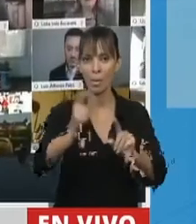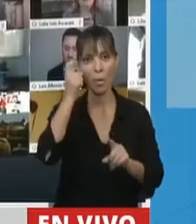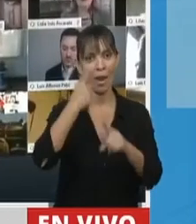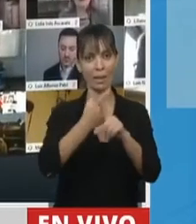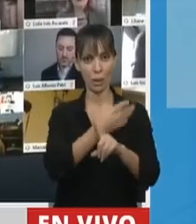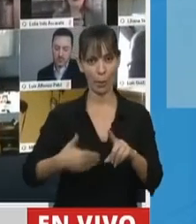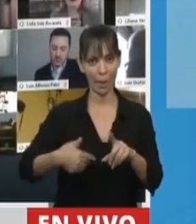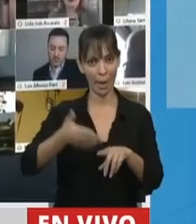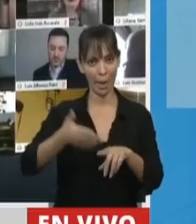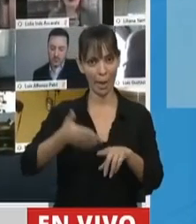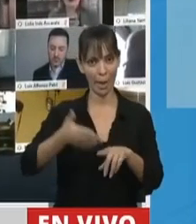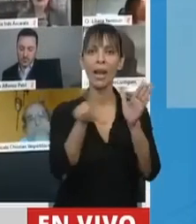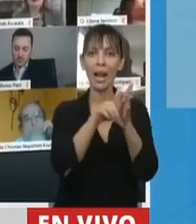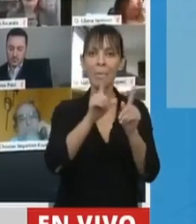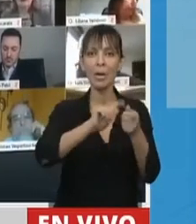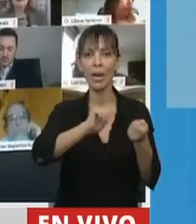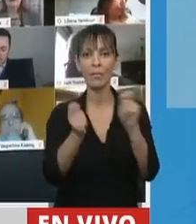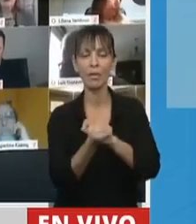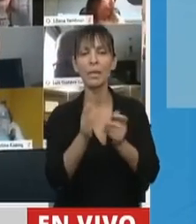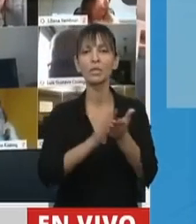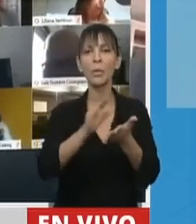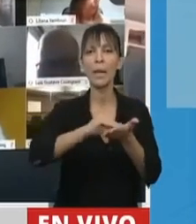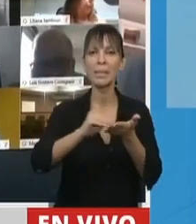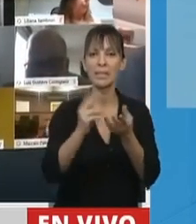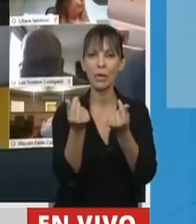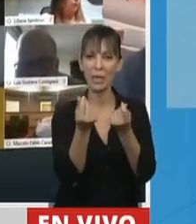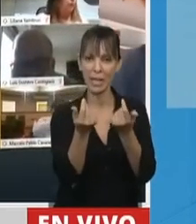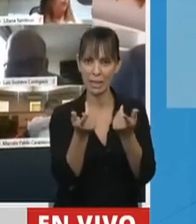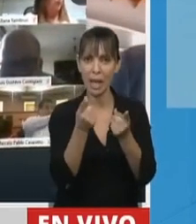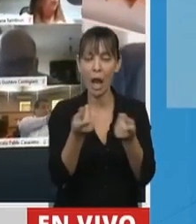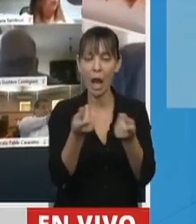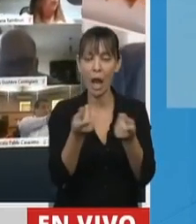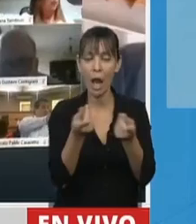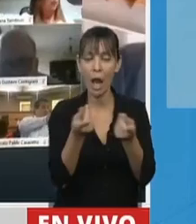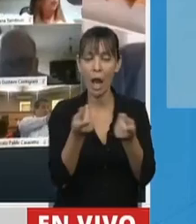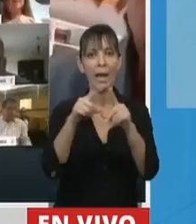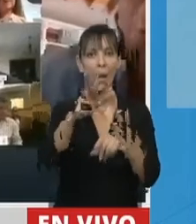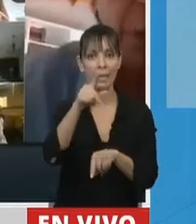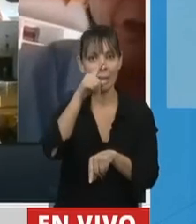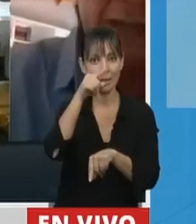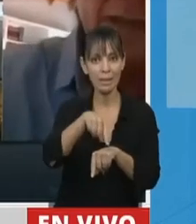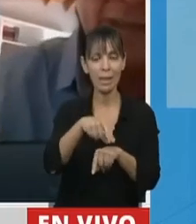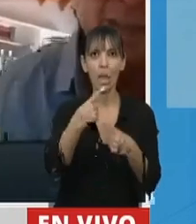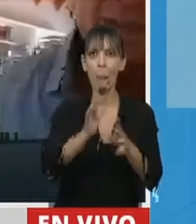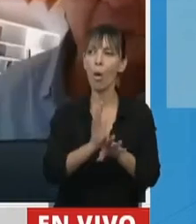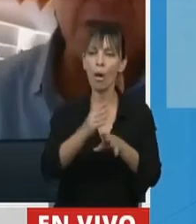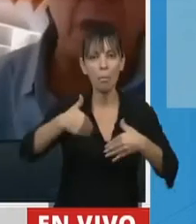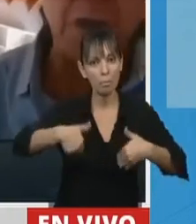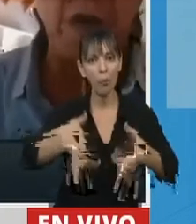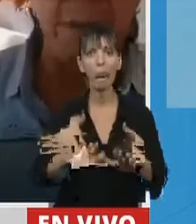anterior, con la ley que reformó la Administración Financiera y volvió ese artículo 37 a una situación de